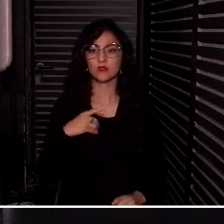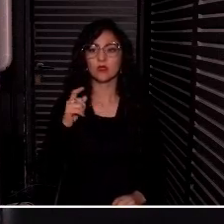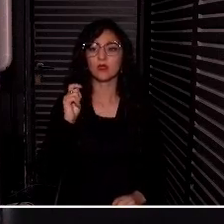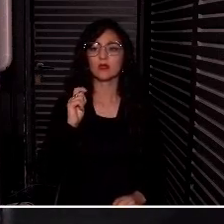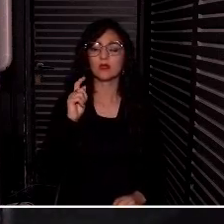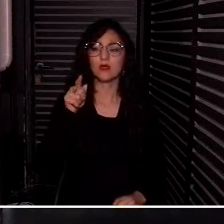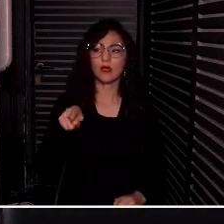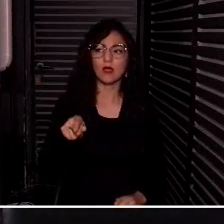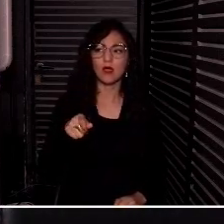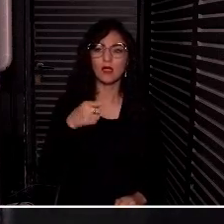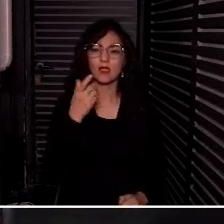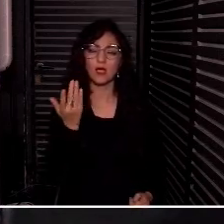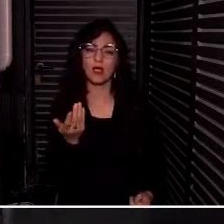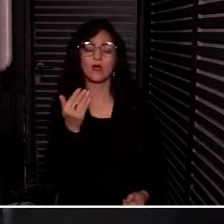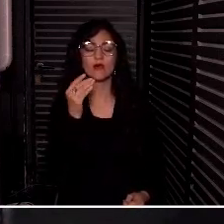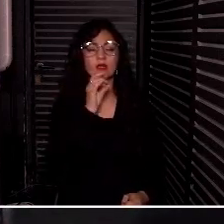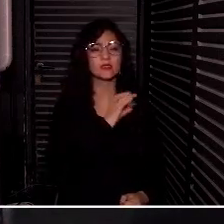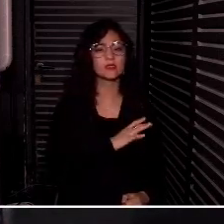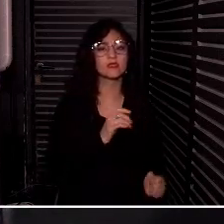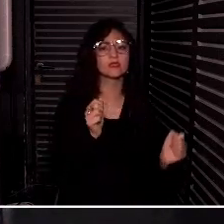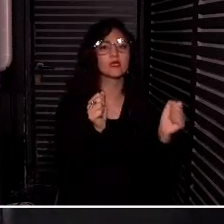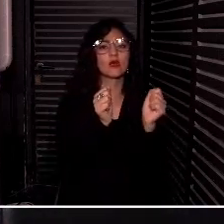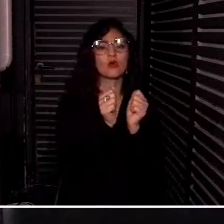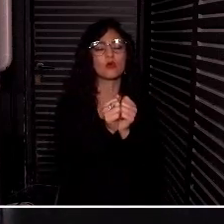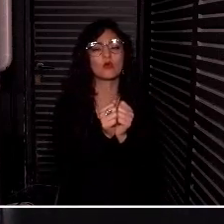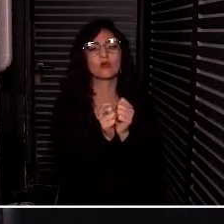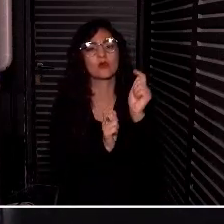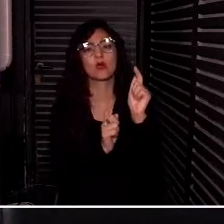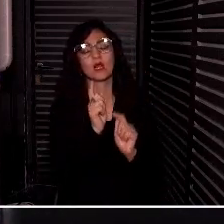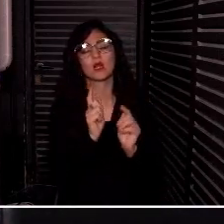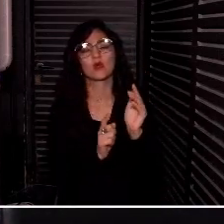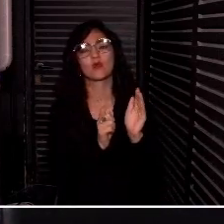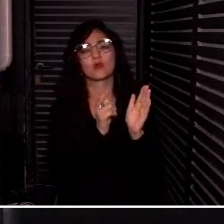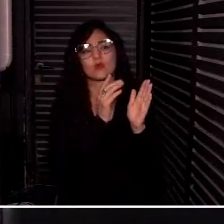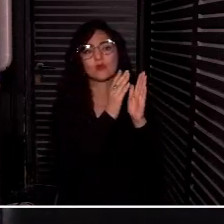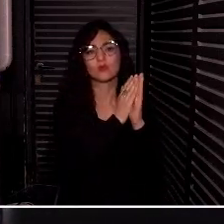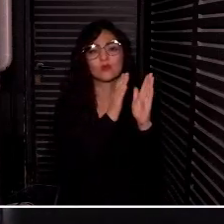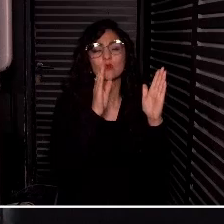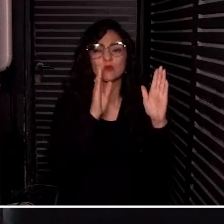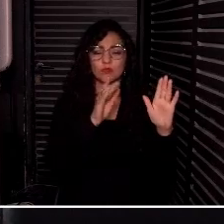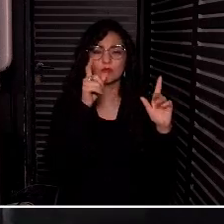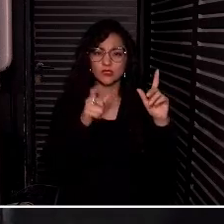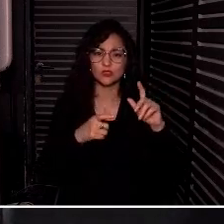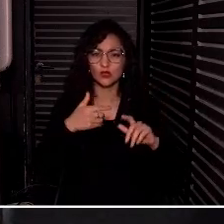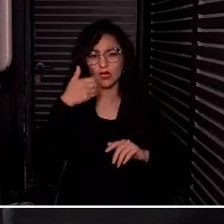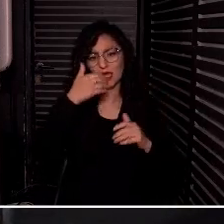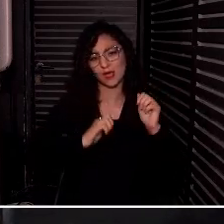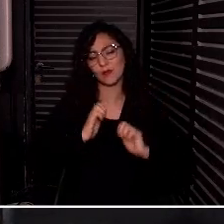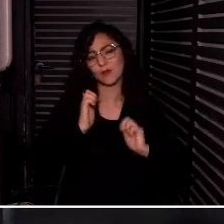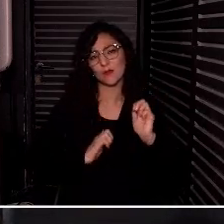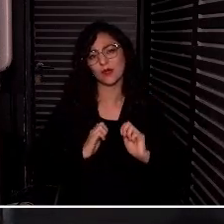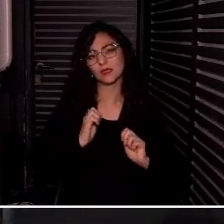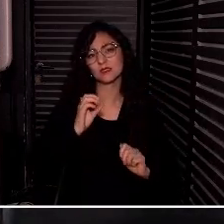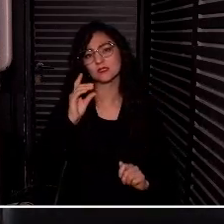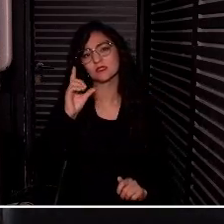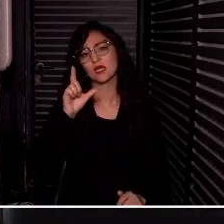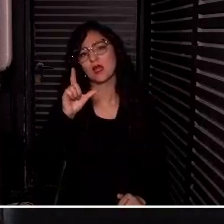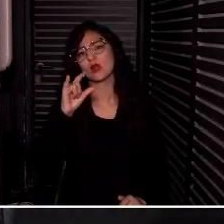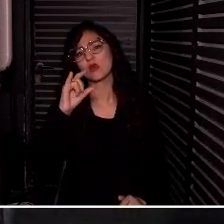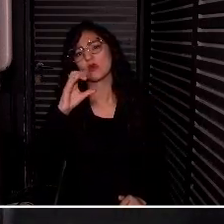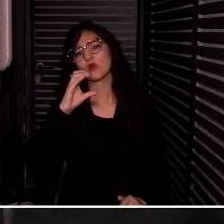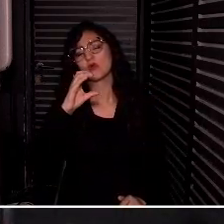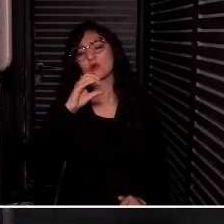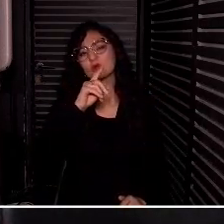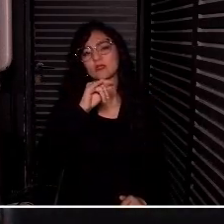televisión pública está junto a eh unos canales del empresario de luic de de de